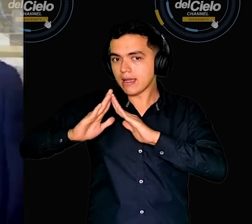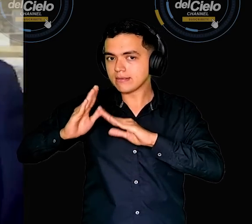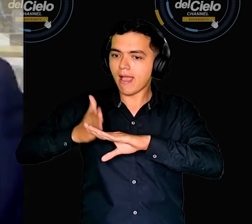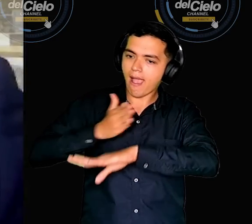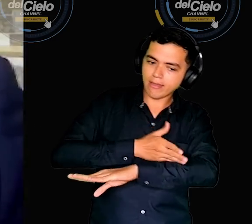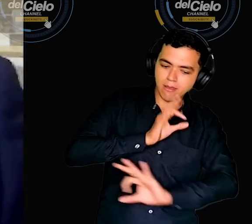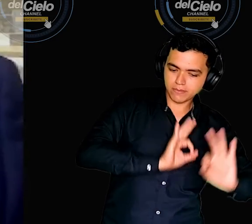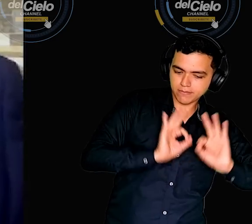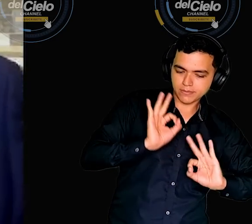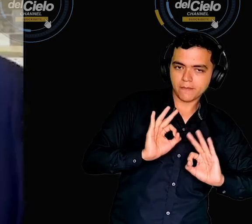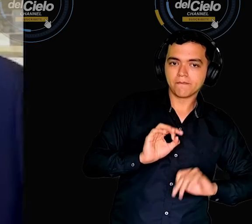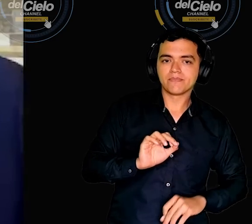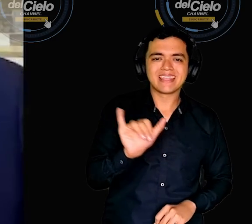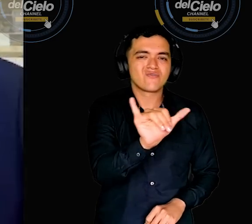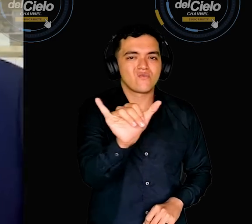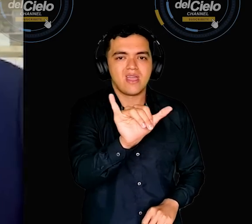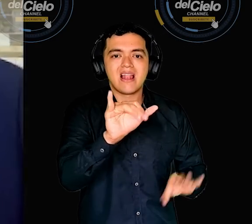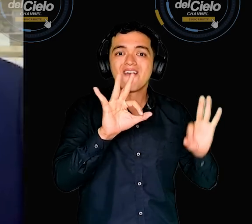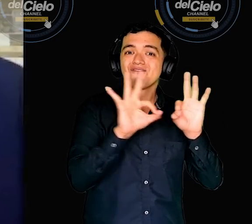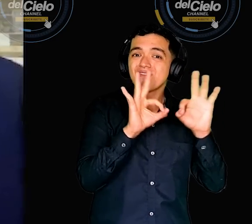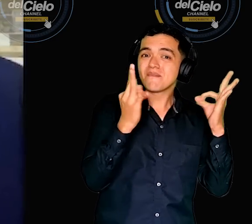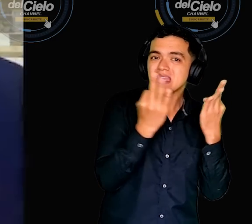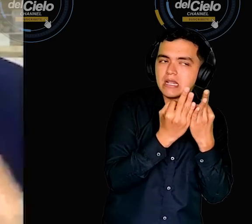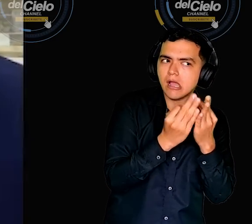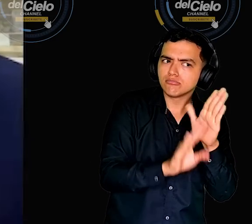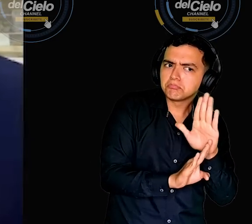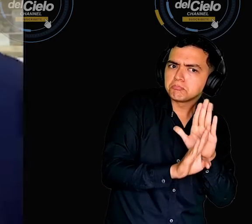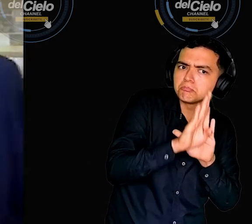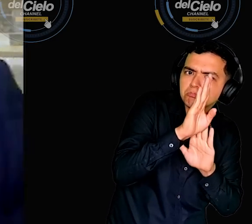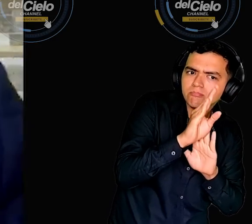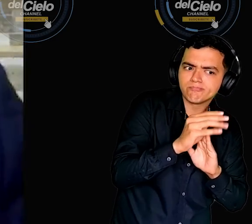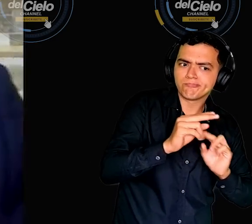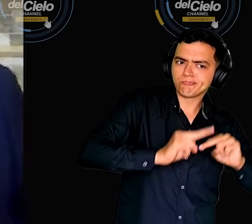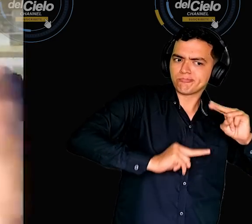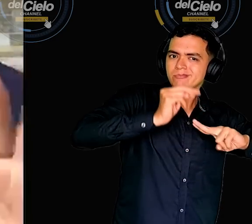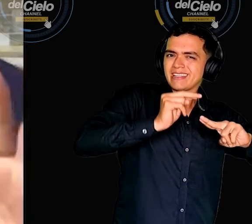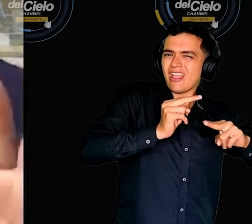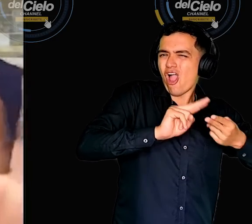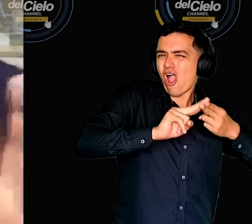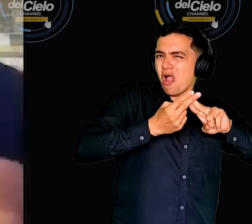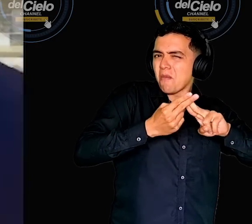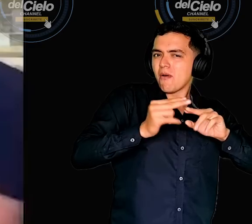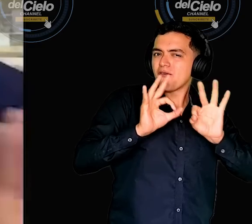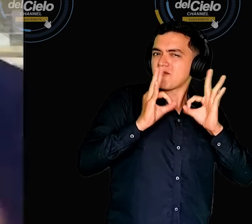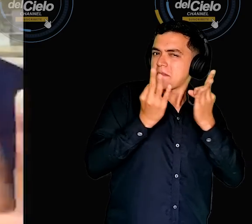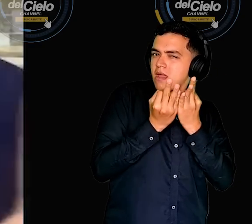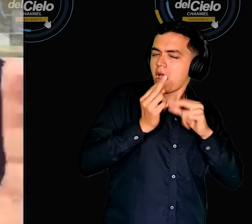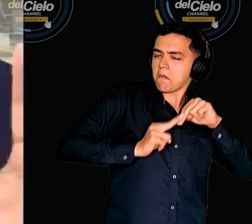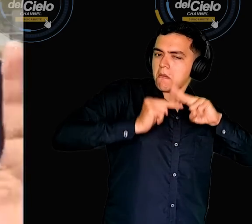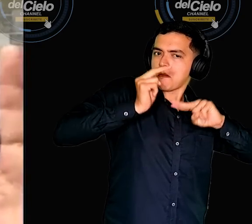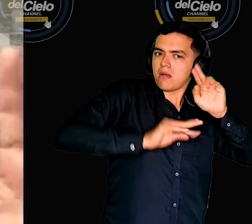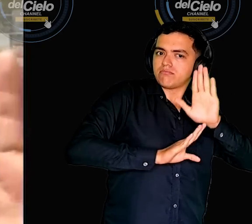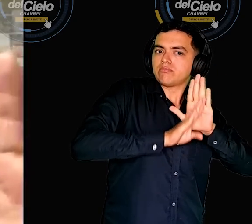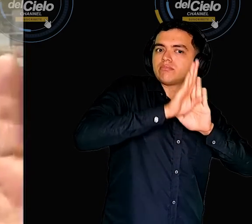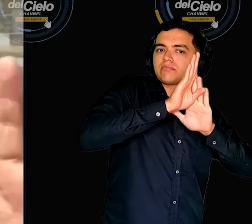hogar pasa igual. Uno no puede tener hogares accidentalmente